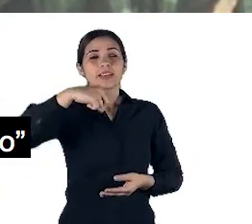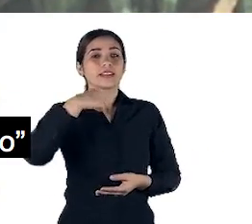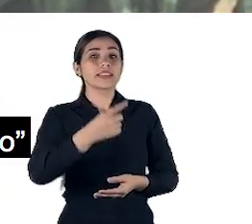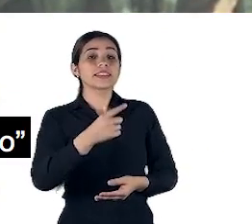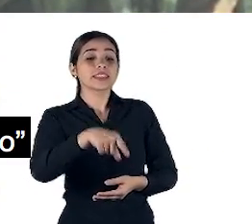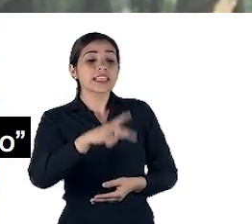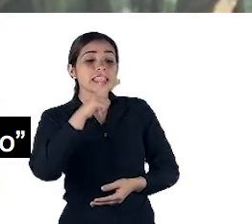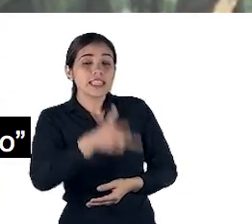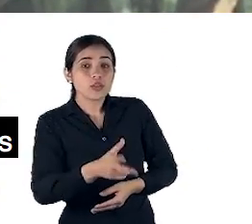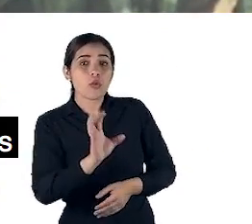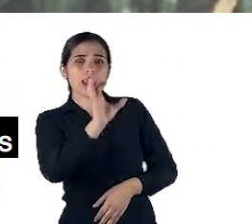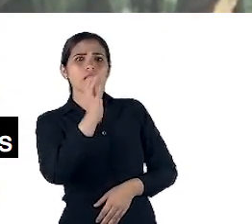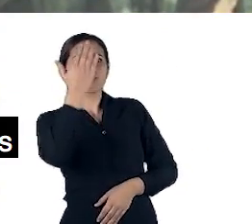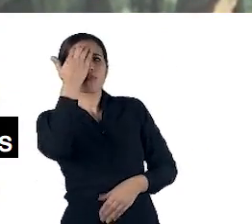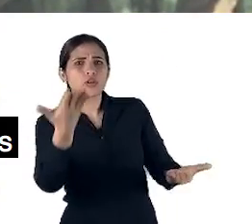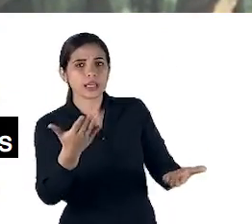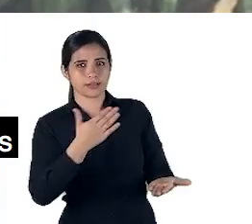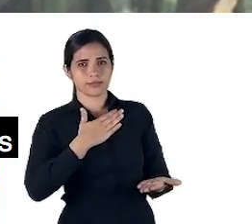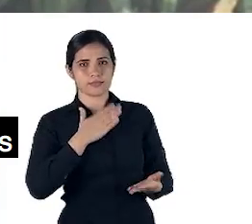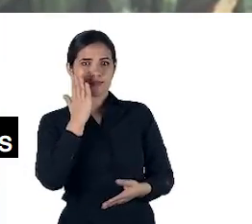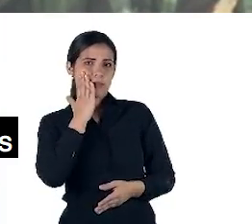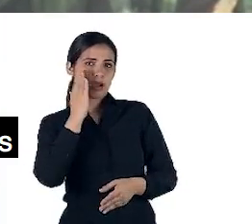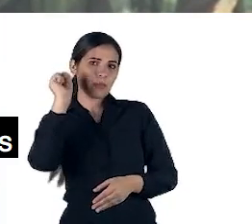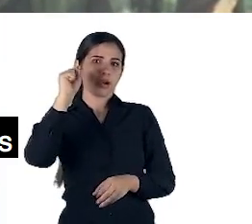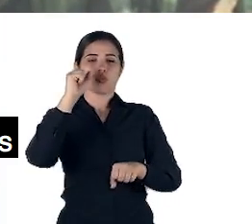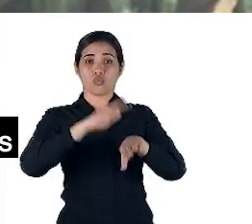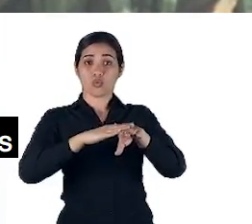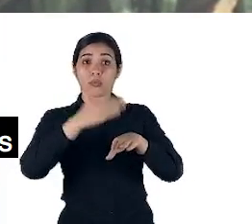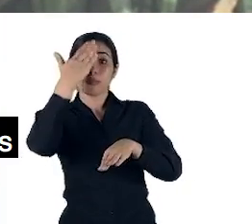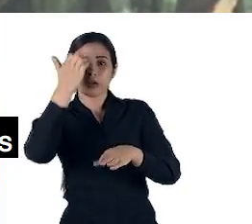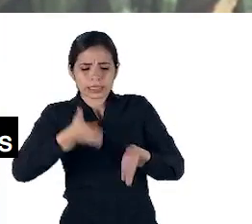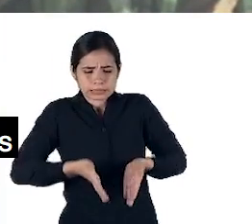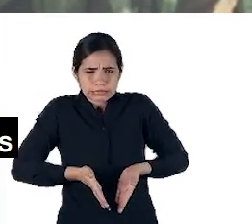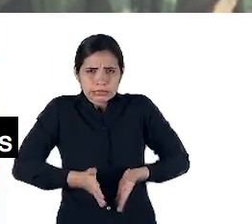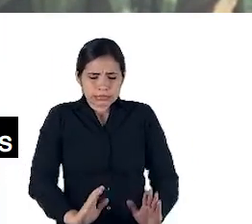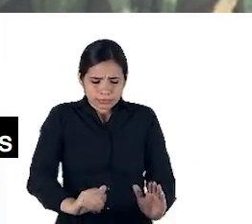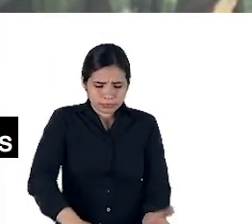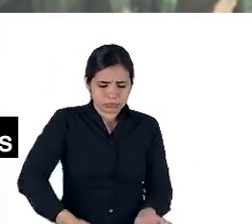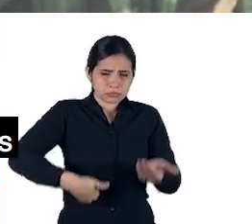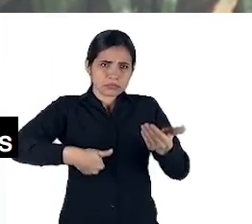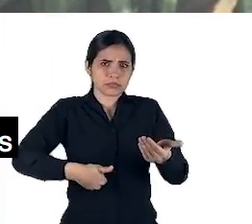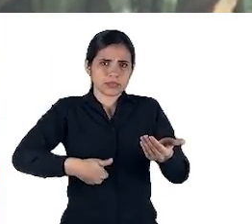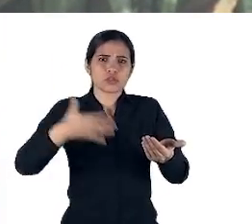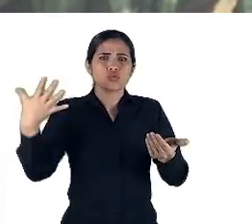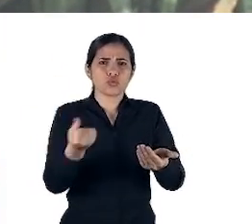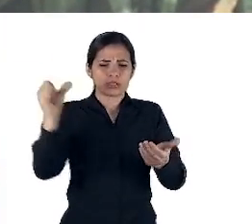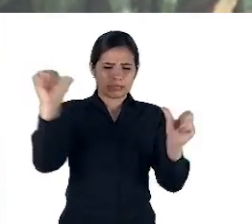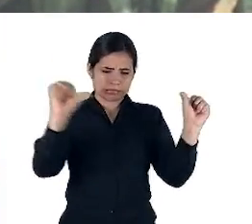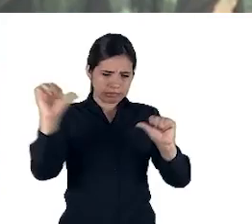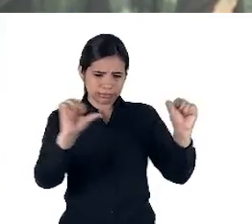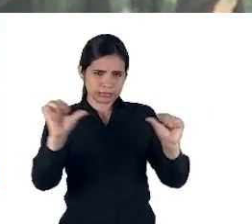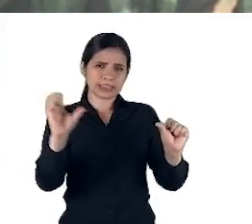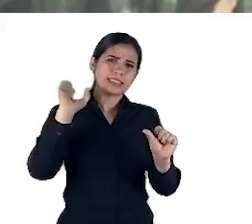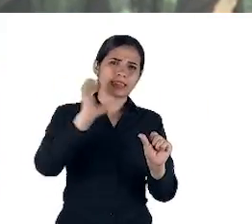estoy haciendo. Desde muy bebecito le estamos usando productos, ¿ya? Que estamos